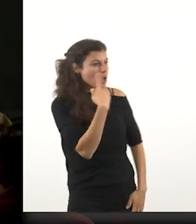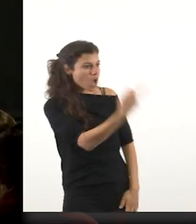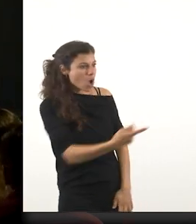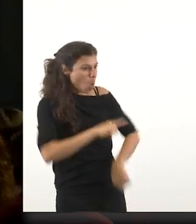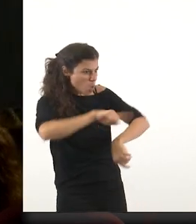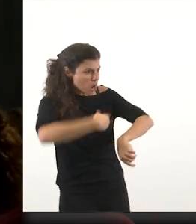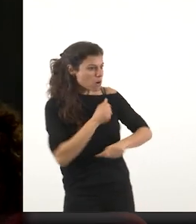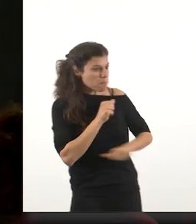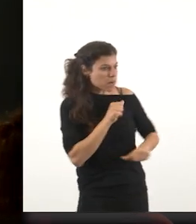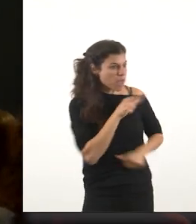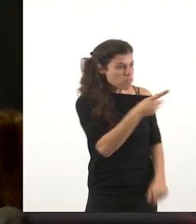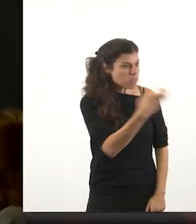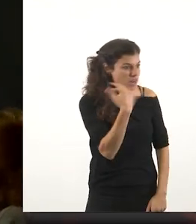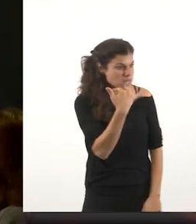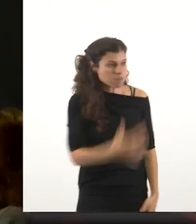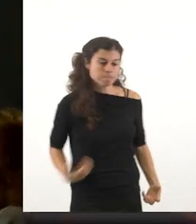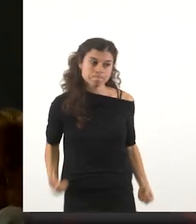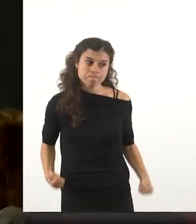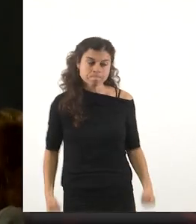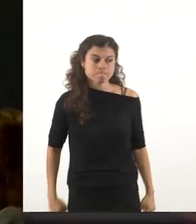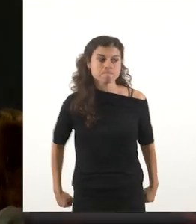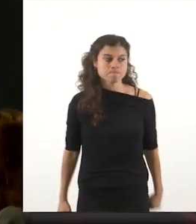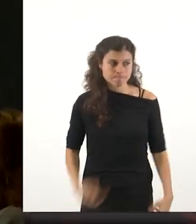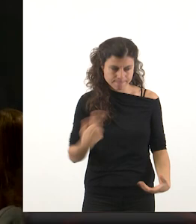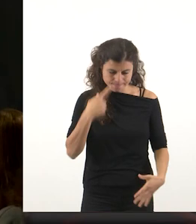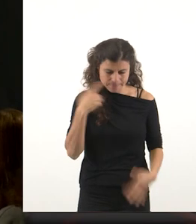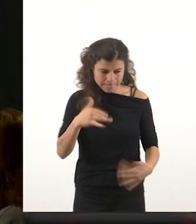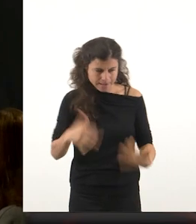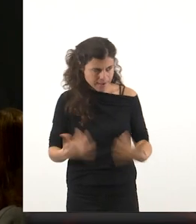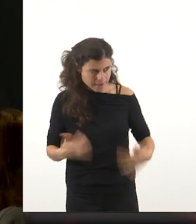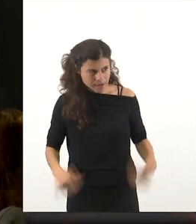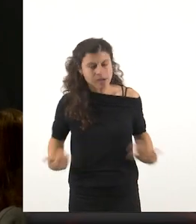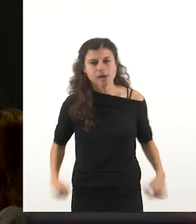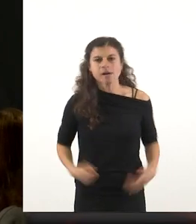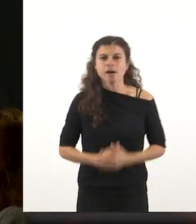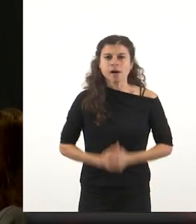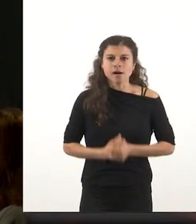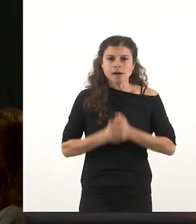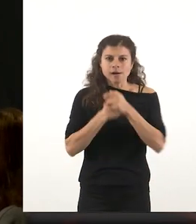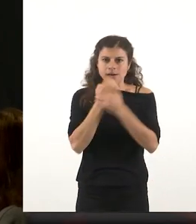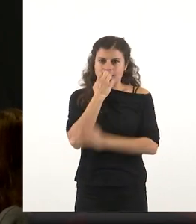el tío este, yo lo flipo. Me pregunta qué me pasa. ¡Que se me ha quedado la perra!